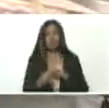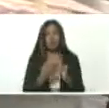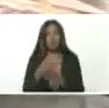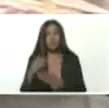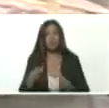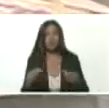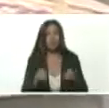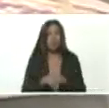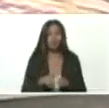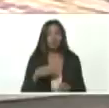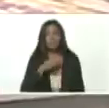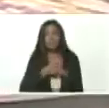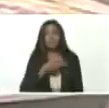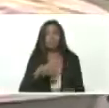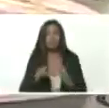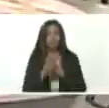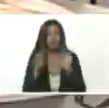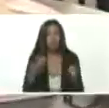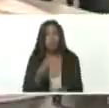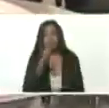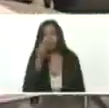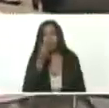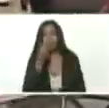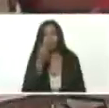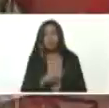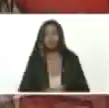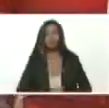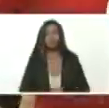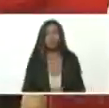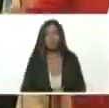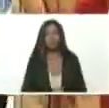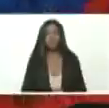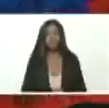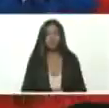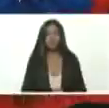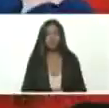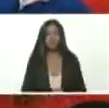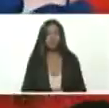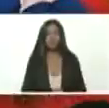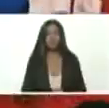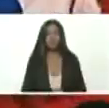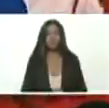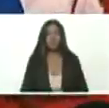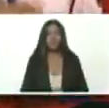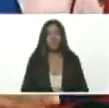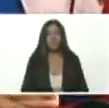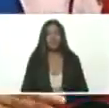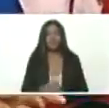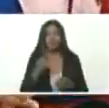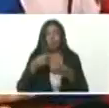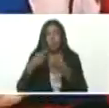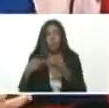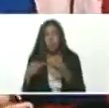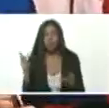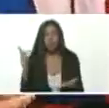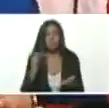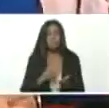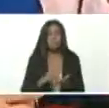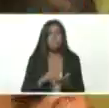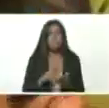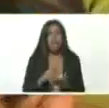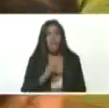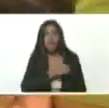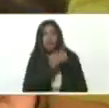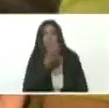del ministro del Poder Popular para la Alimentación, Mayor General Carlos Leal Tellería, otros también, otras autoridades